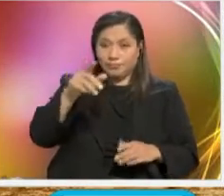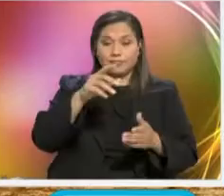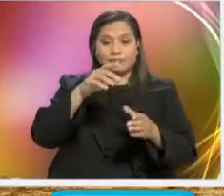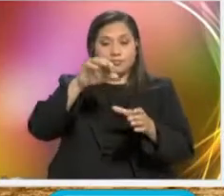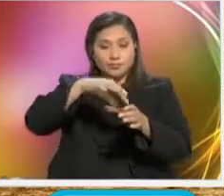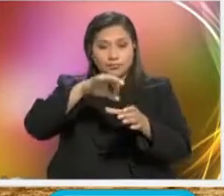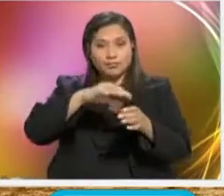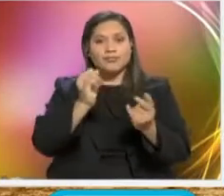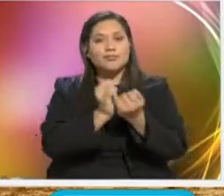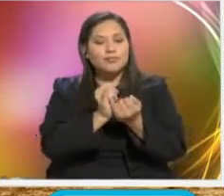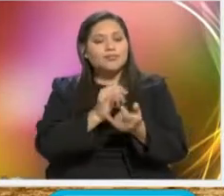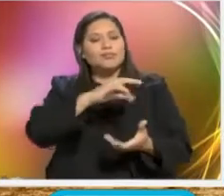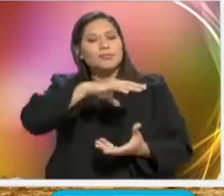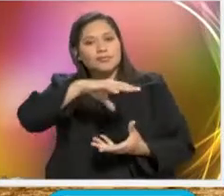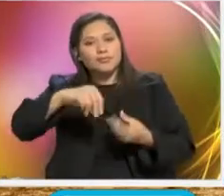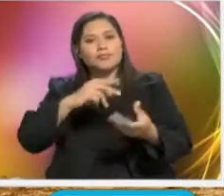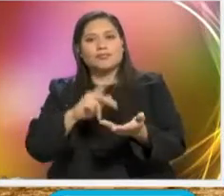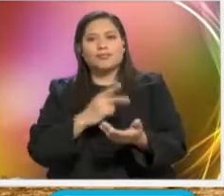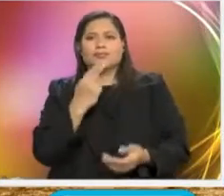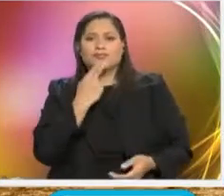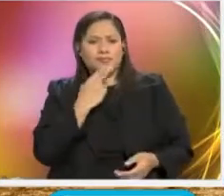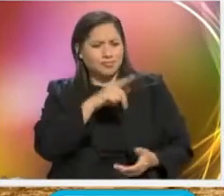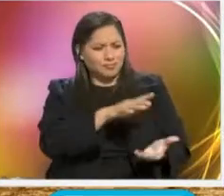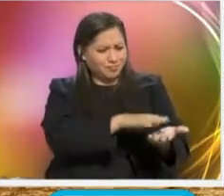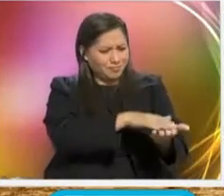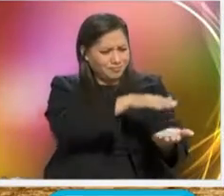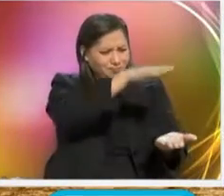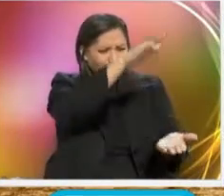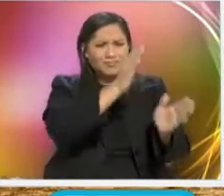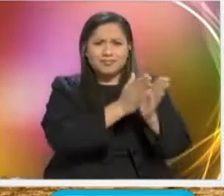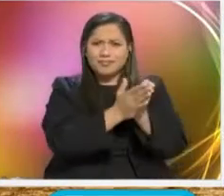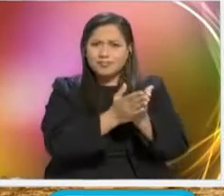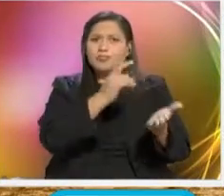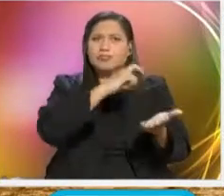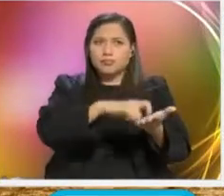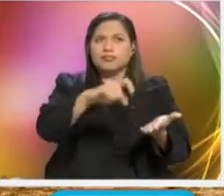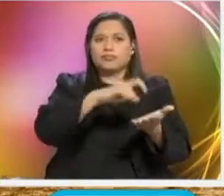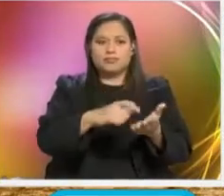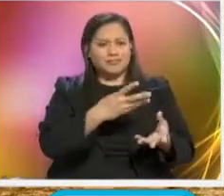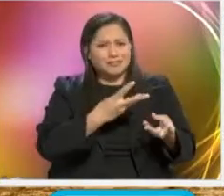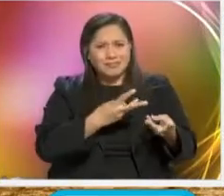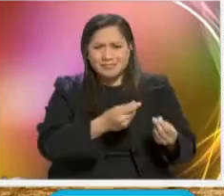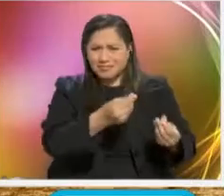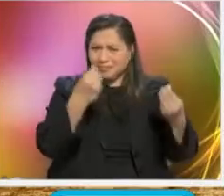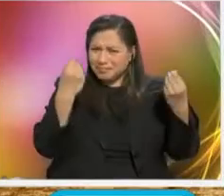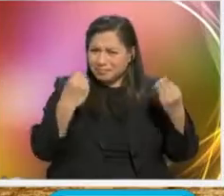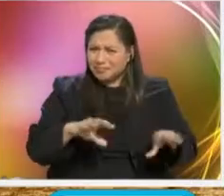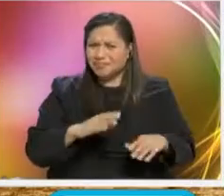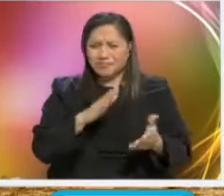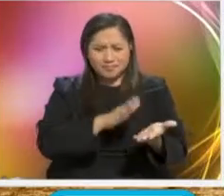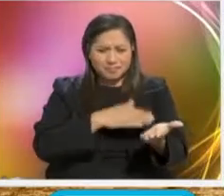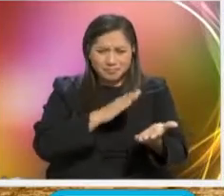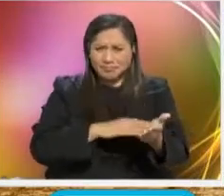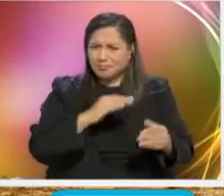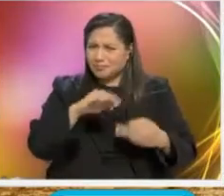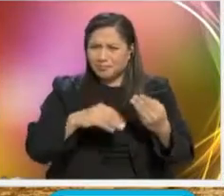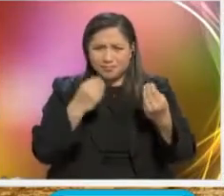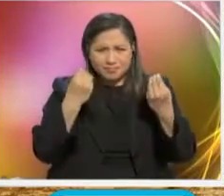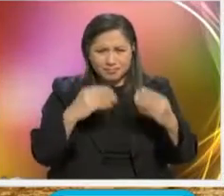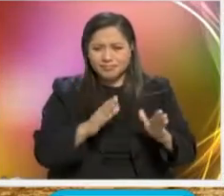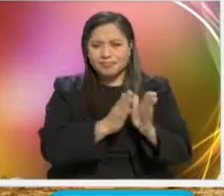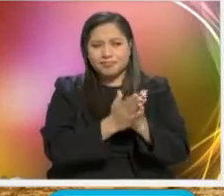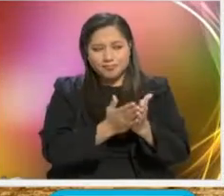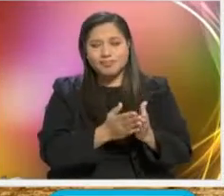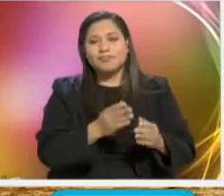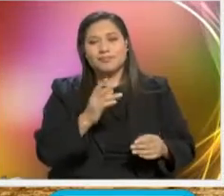es la ecología. Dicen, oye, es que son una cantidad de libros que se tienen que comprar y es un desperdicio de papel y todo esto, ¿no? Entonces